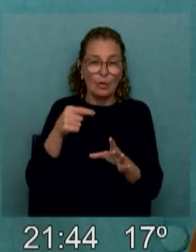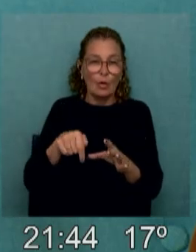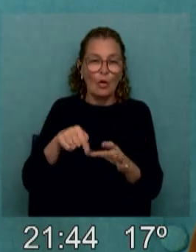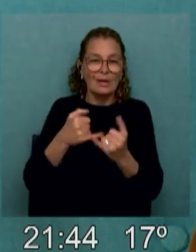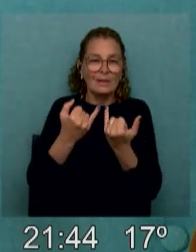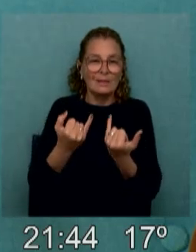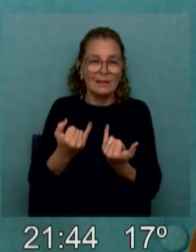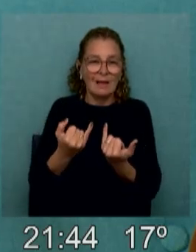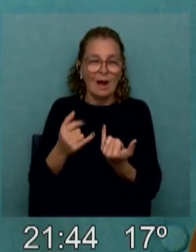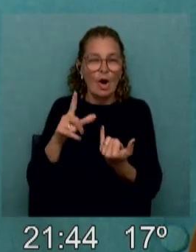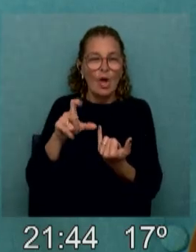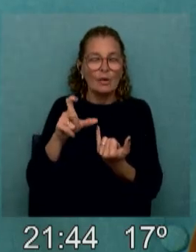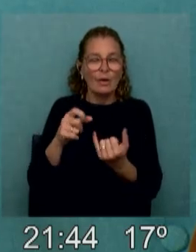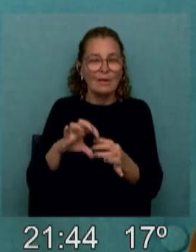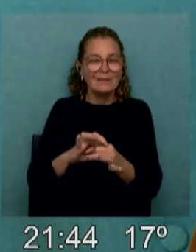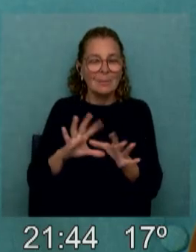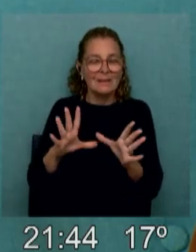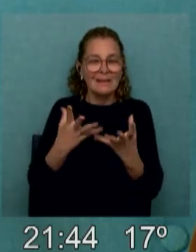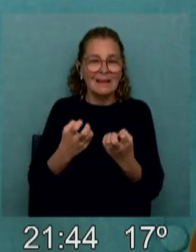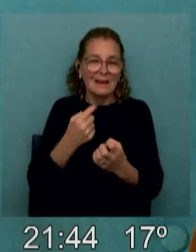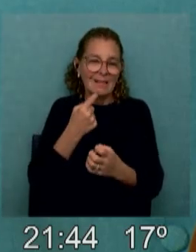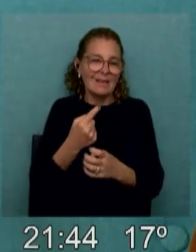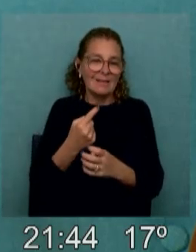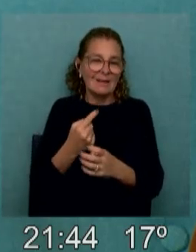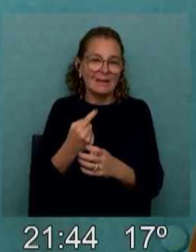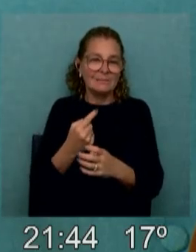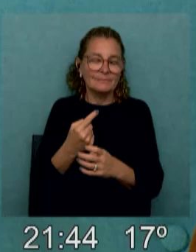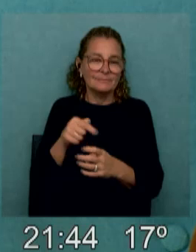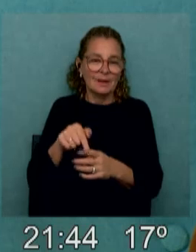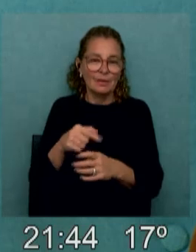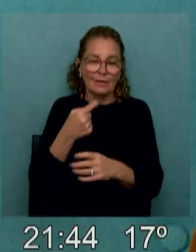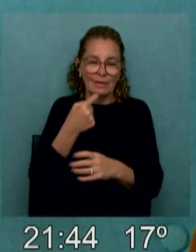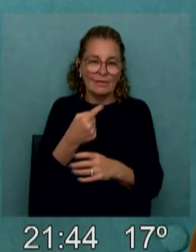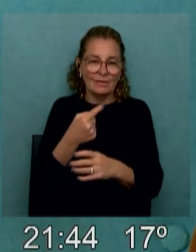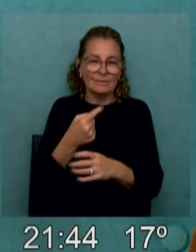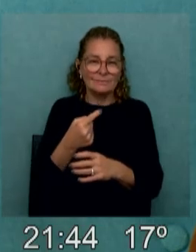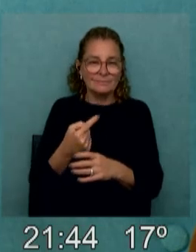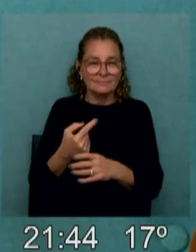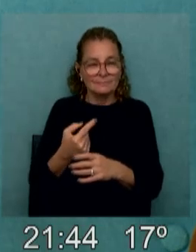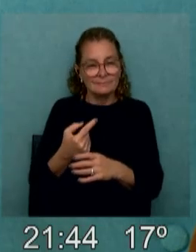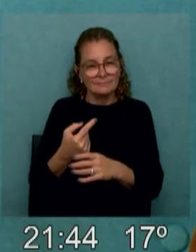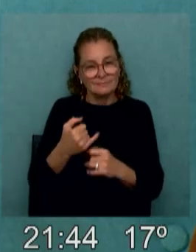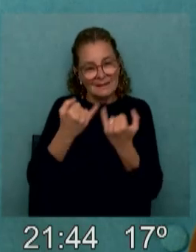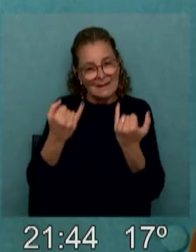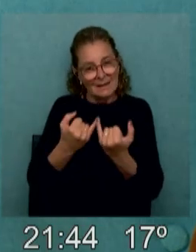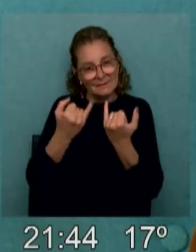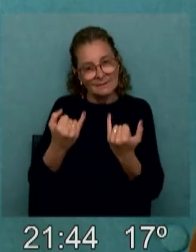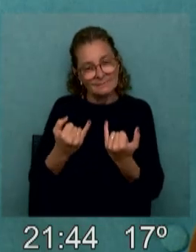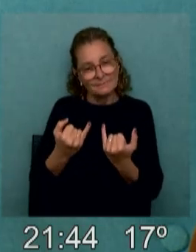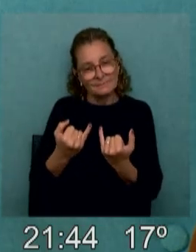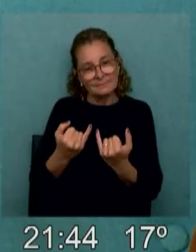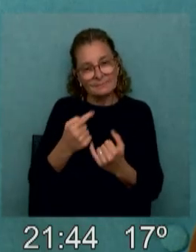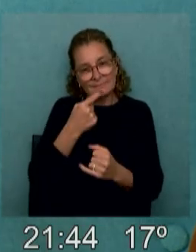obviamente, ser independientes es esto que te estoy diciendo de, claro, en el día a día,